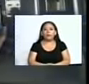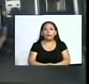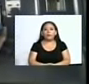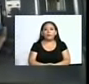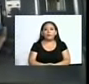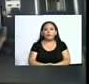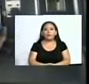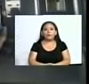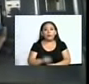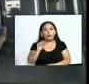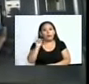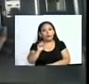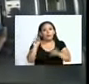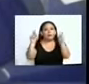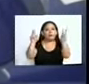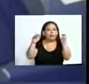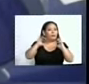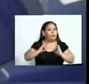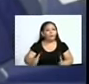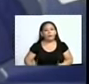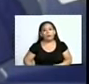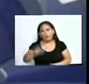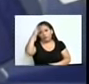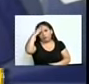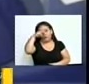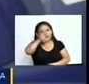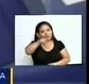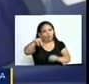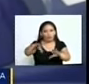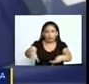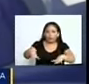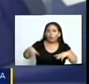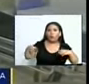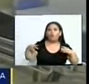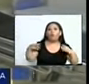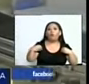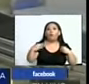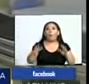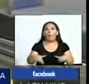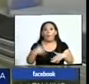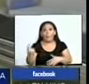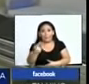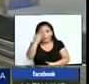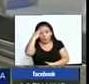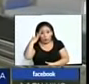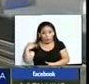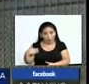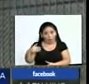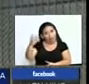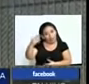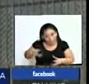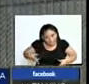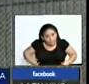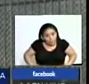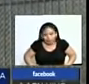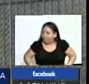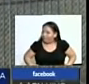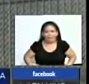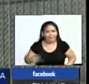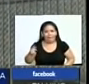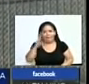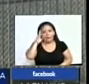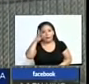El gobierno de México tachó de inaceptable la supuesta esterilización forzada de migrantes mexicanas y de otros países en Estados Unidos.